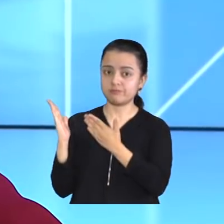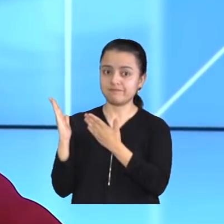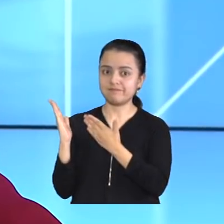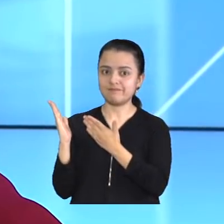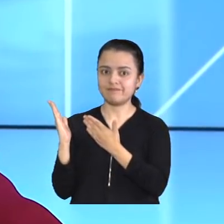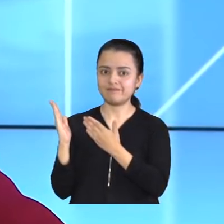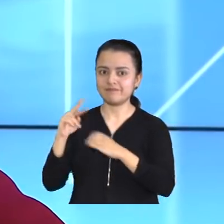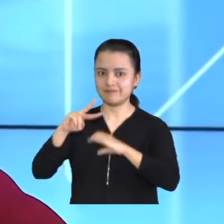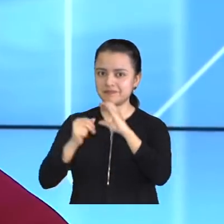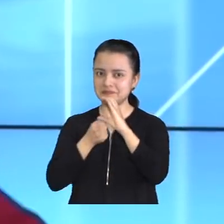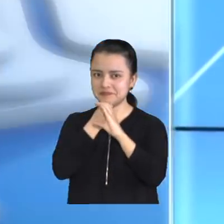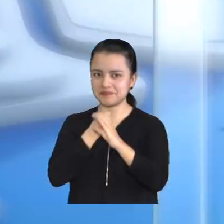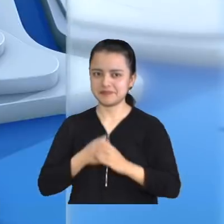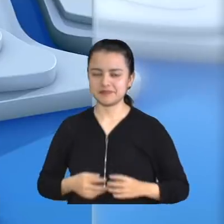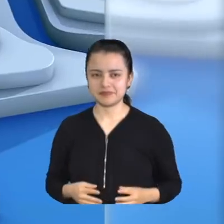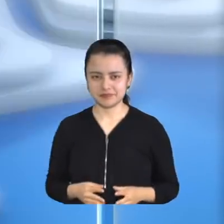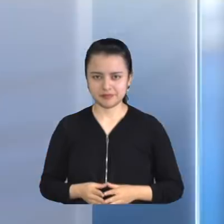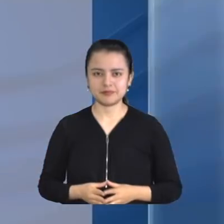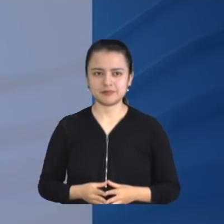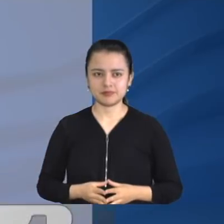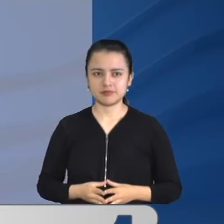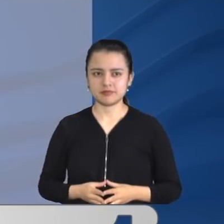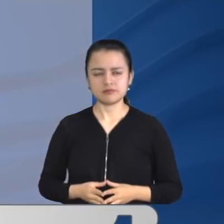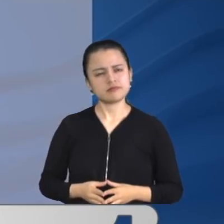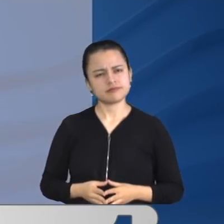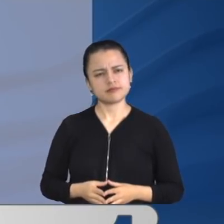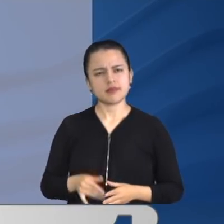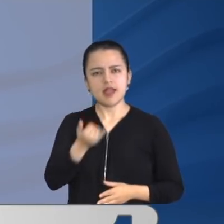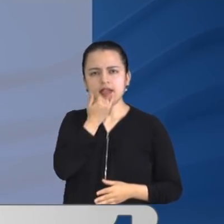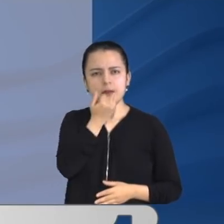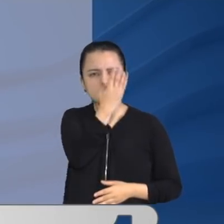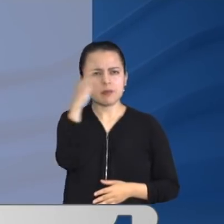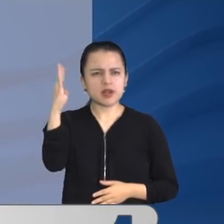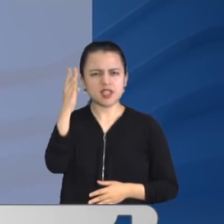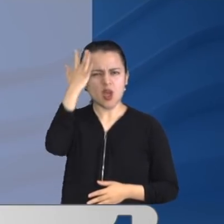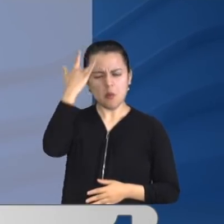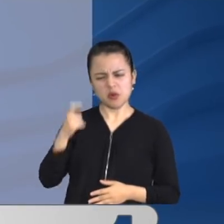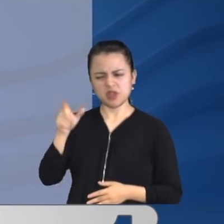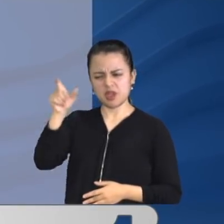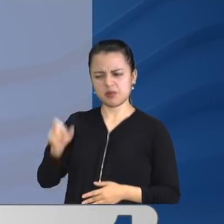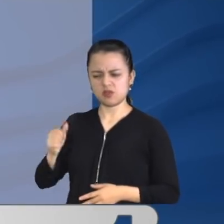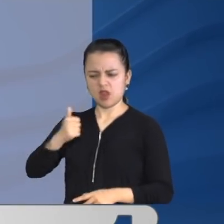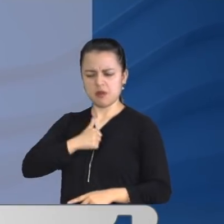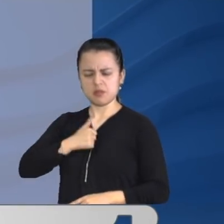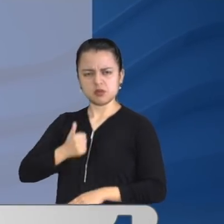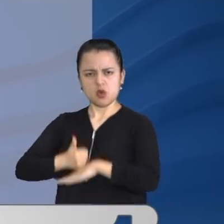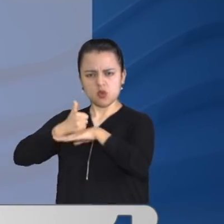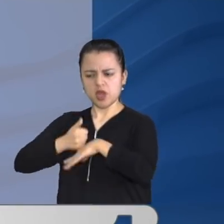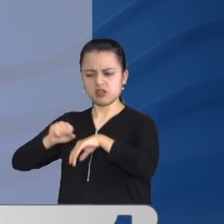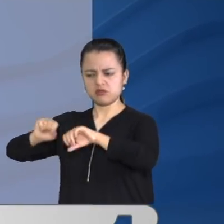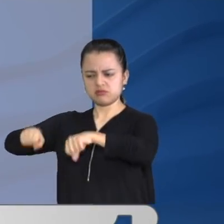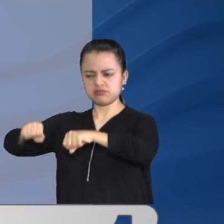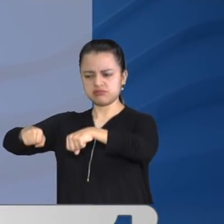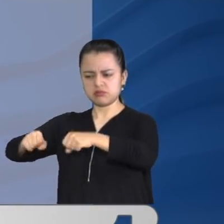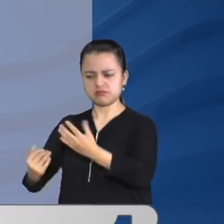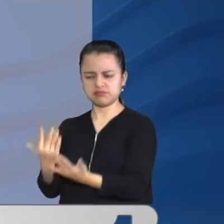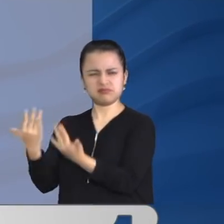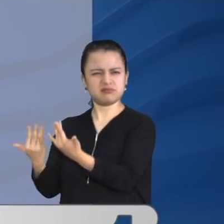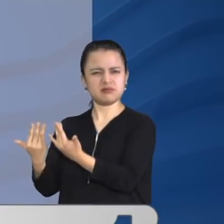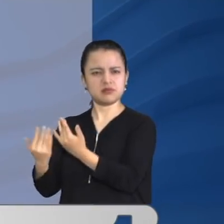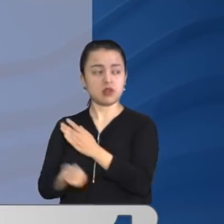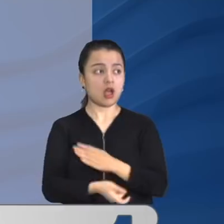Noticentro 1 CMI y al regresar espere. La historia en Barranquilla de un hombre que quemó su moto porque lo iban a multar. Ya